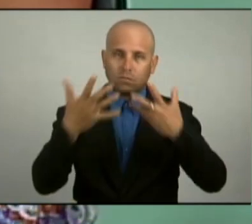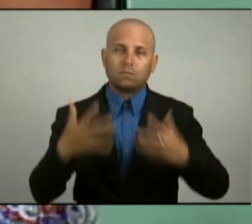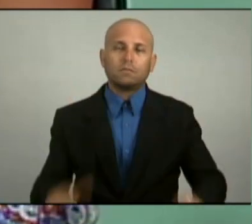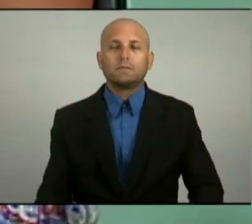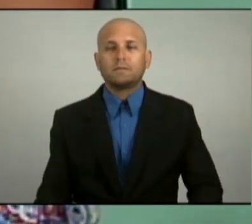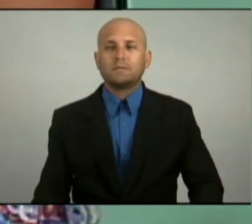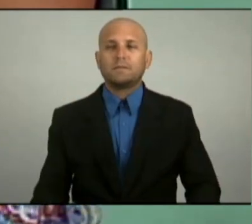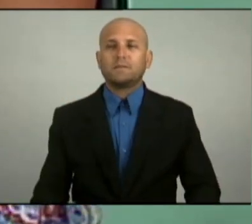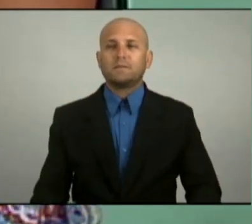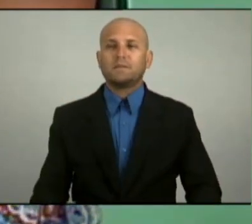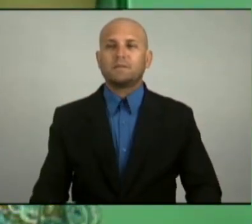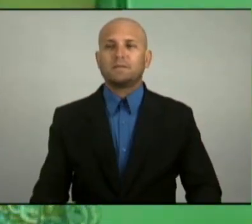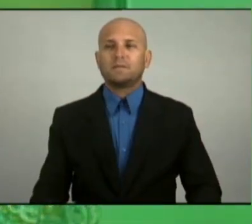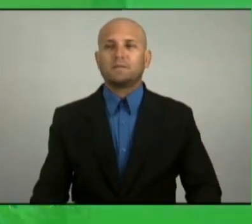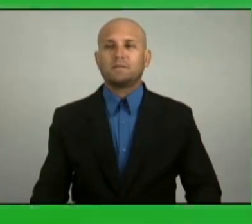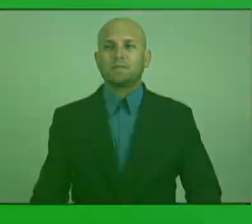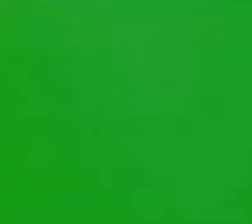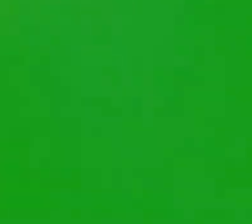primera mano